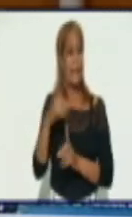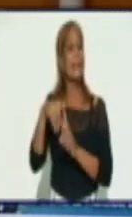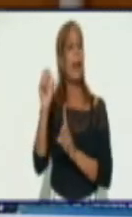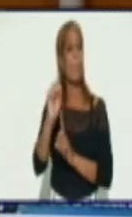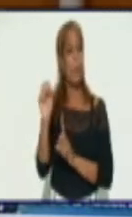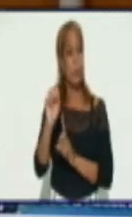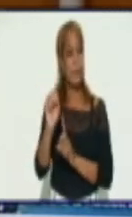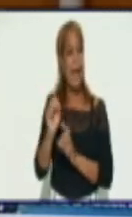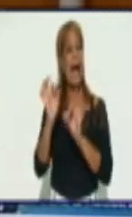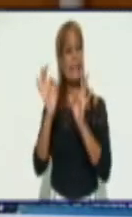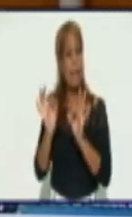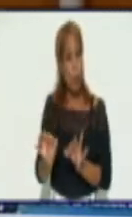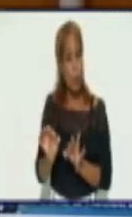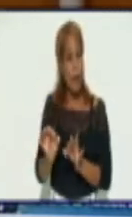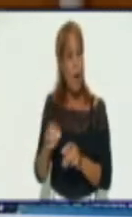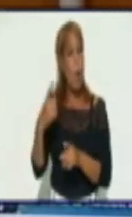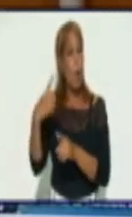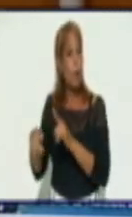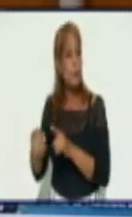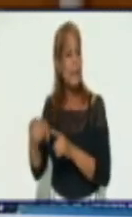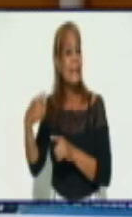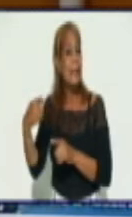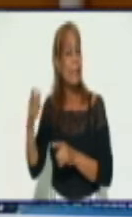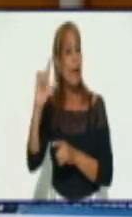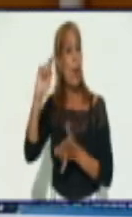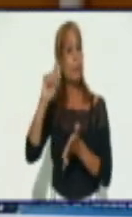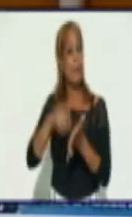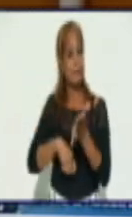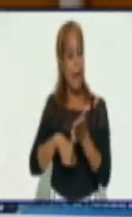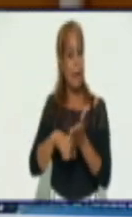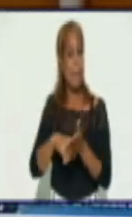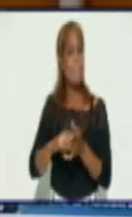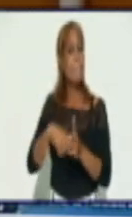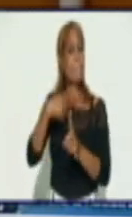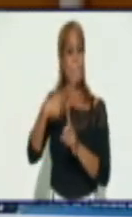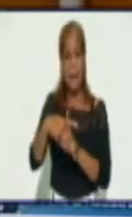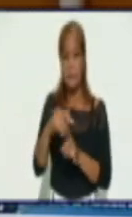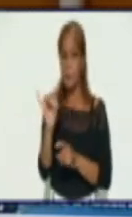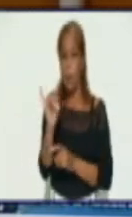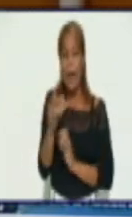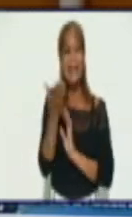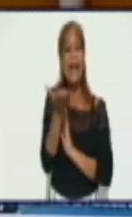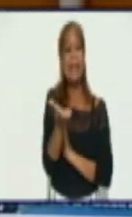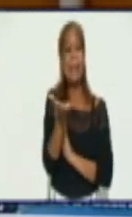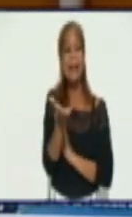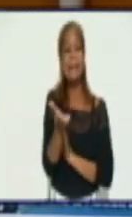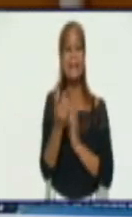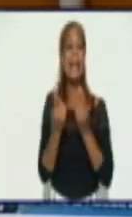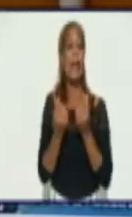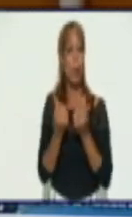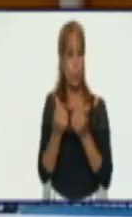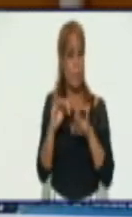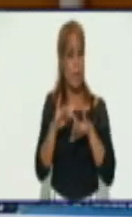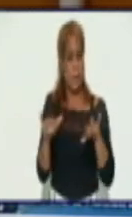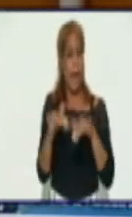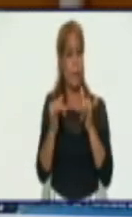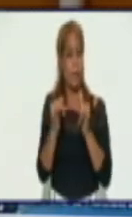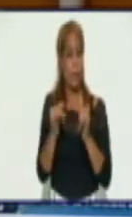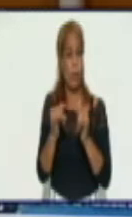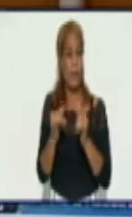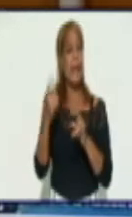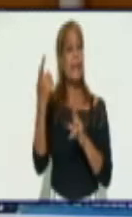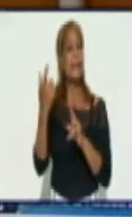asegura otras tienen que contratarlo a transporte más las demandas de la economía que ya hablé de ellas y los